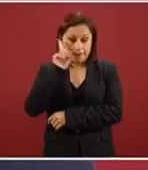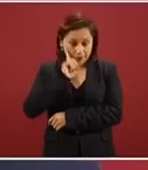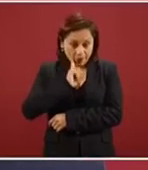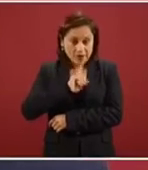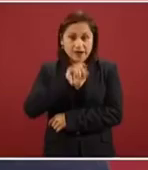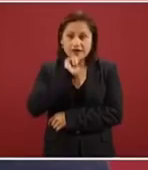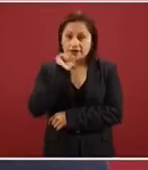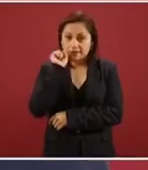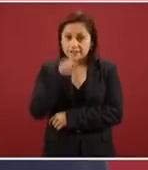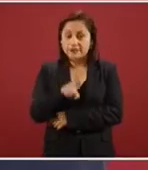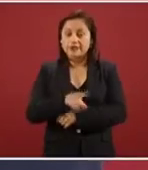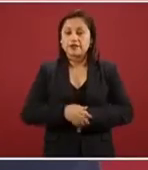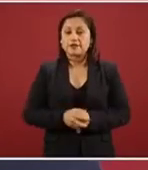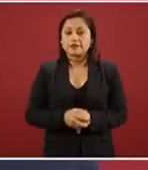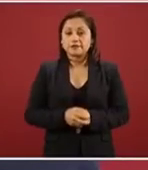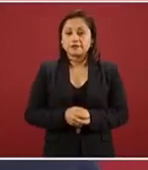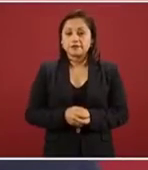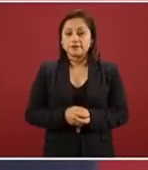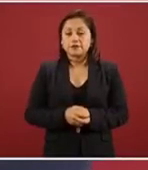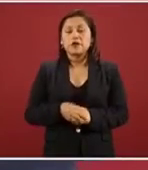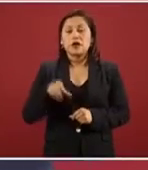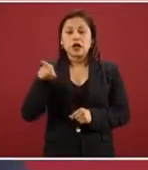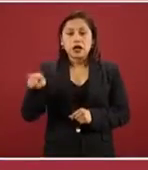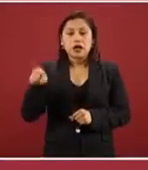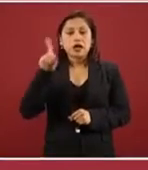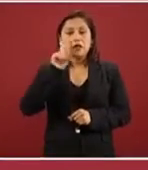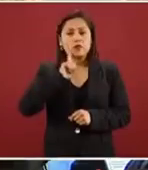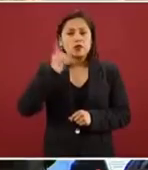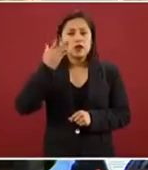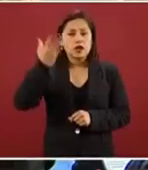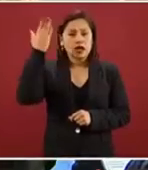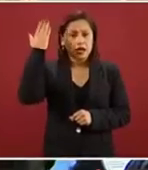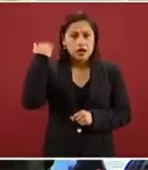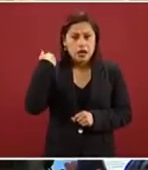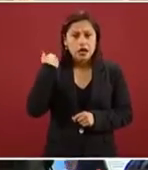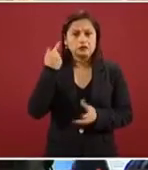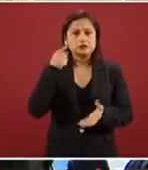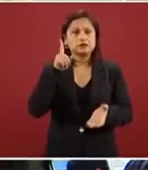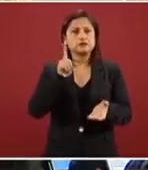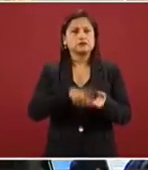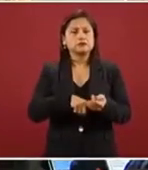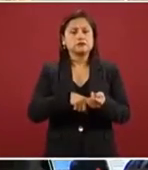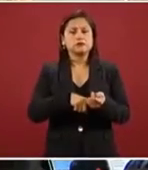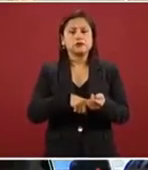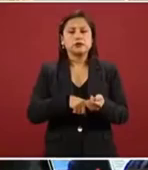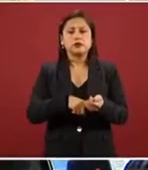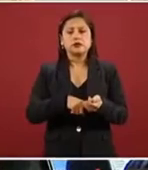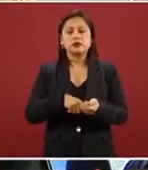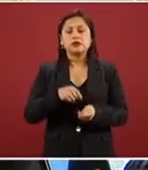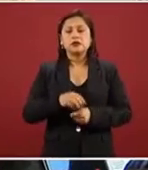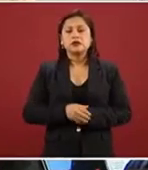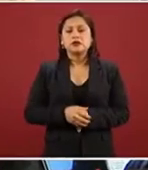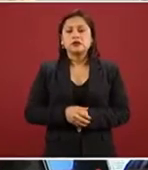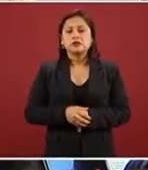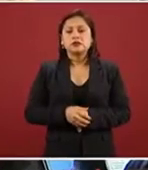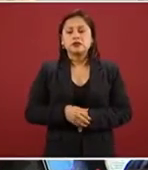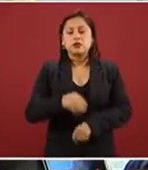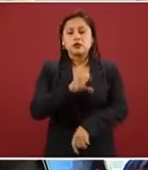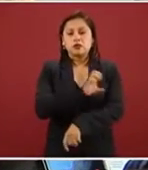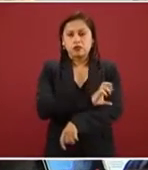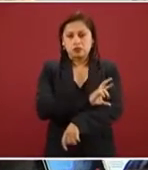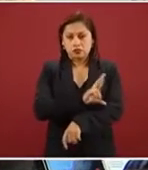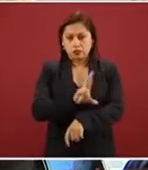que estaba ayudando en la coordinación